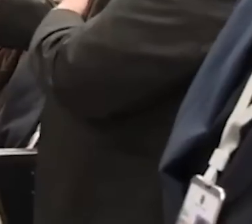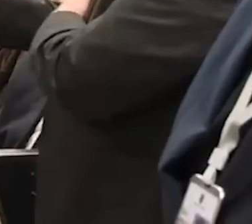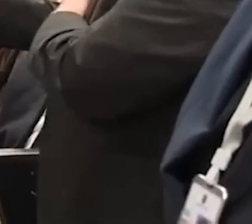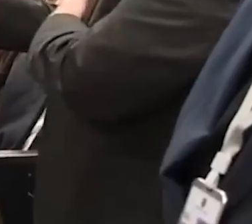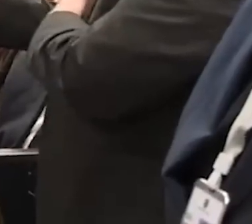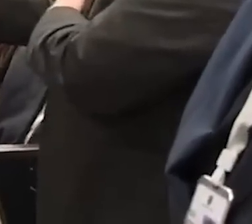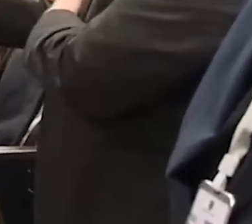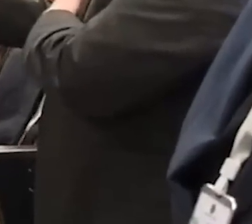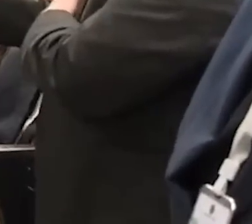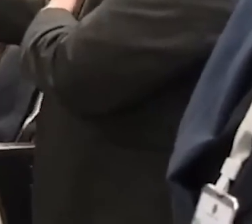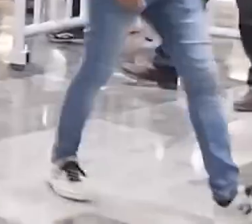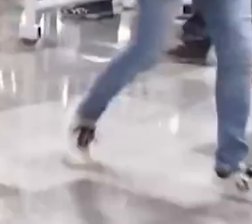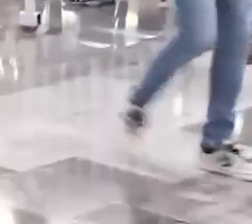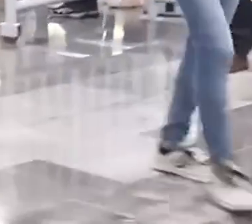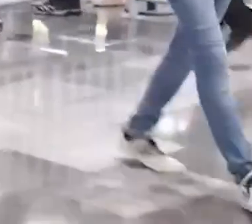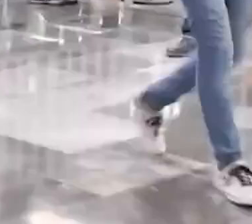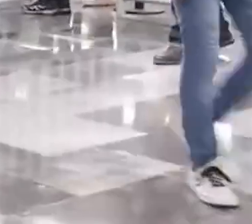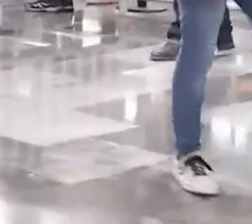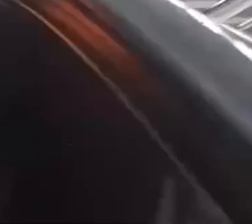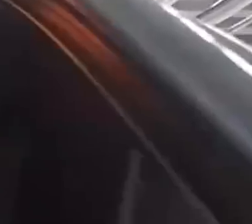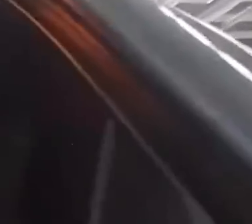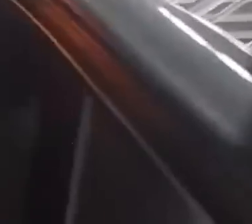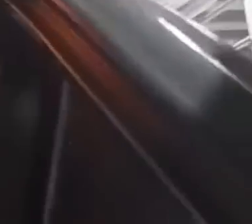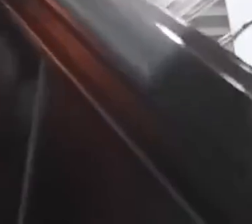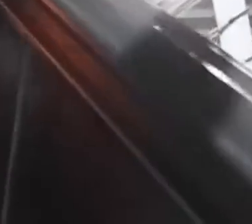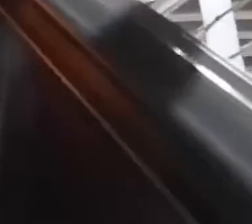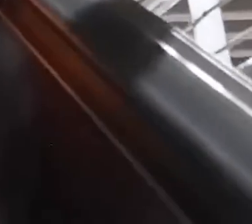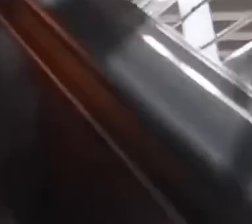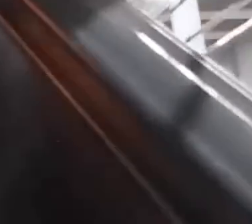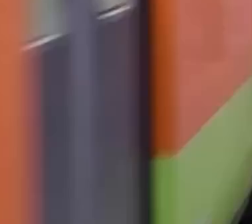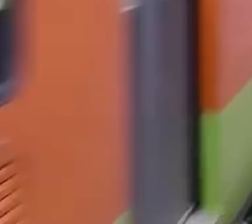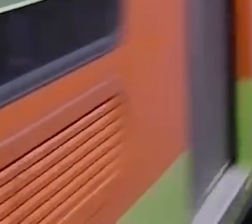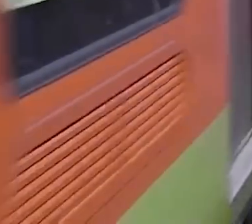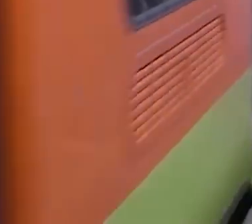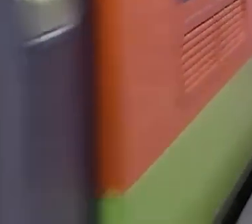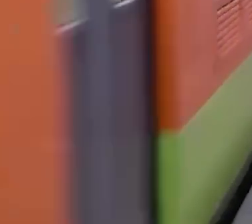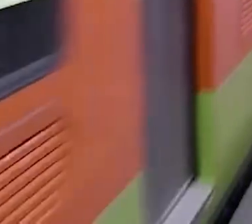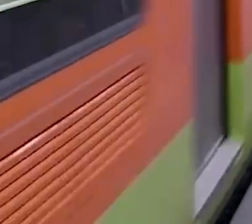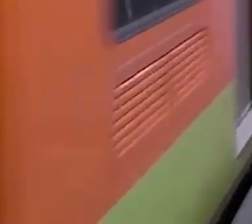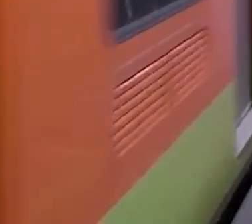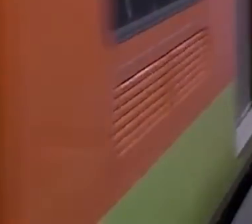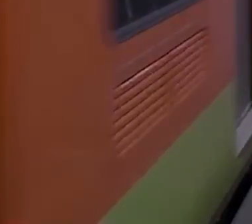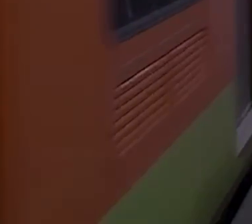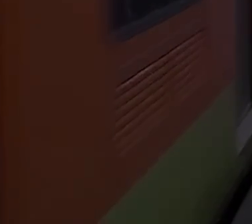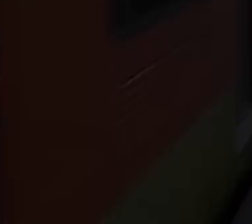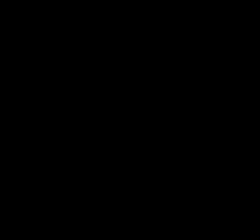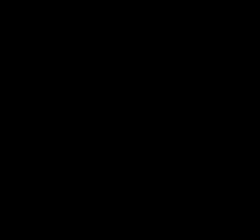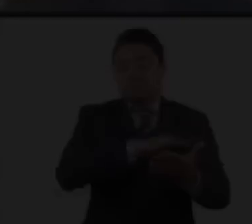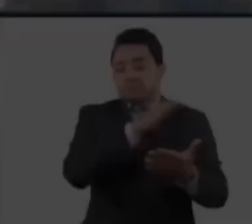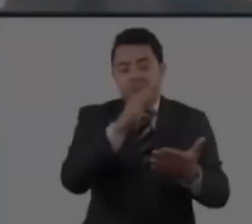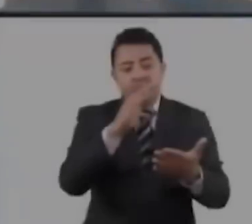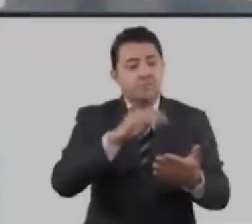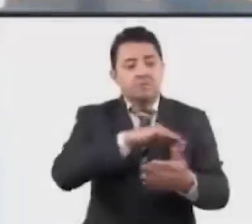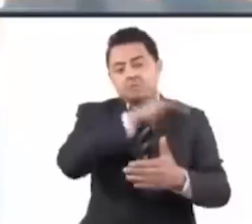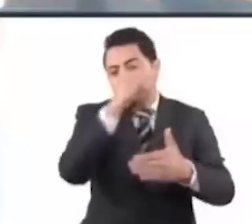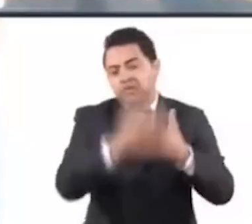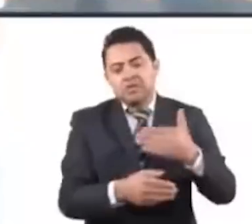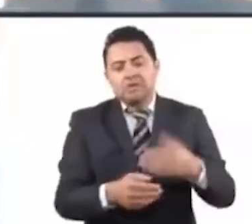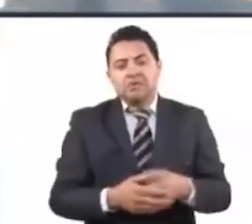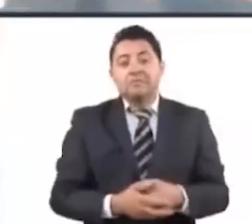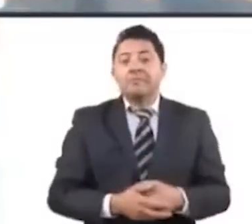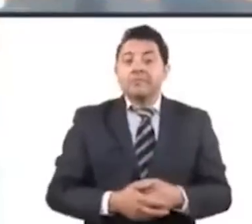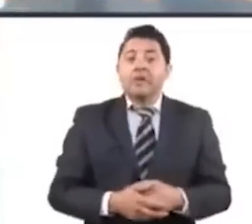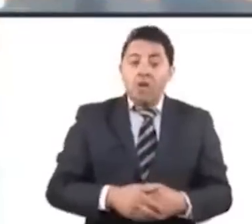el secretario de Movilidad y la representación sindical. Seguimos trabajando. El día de